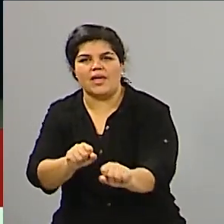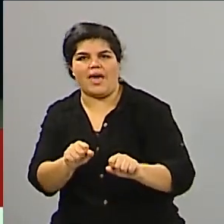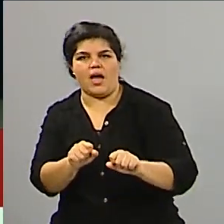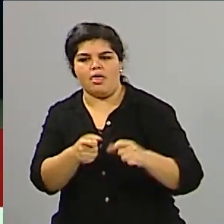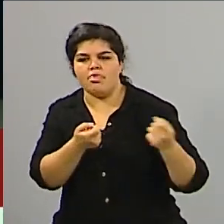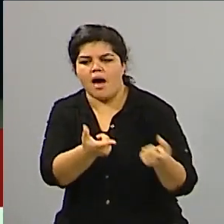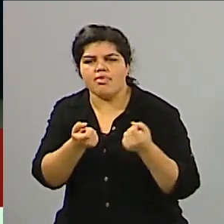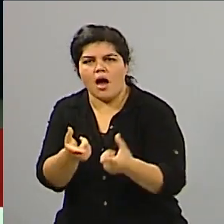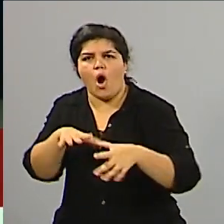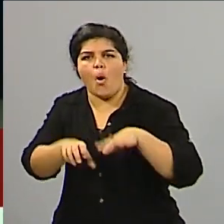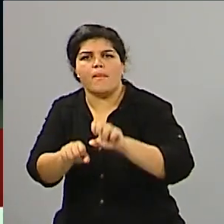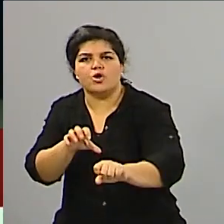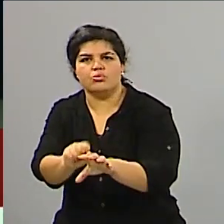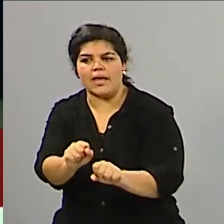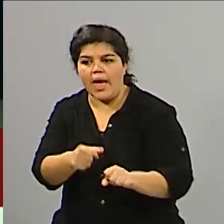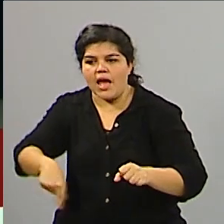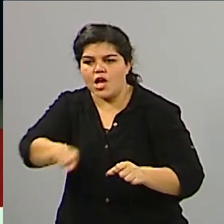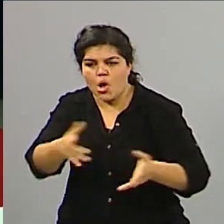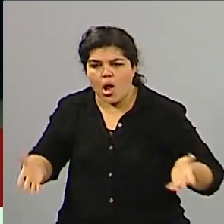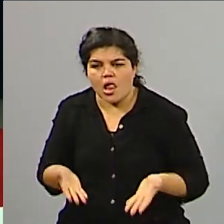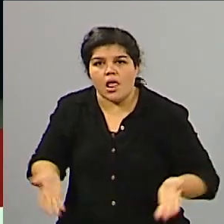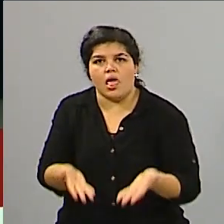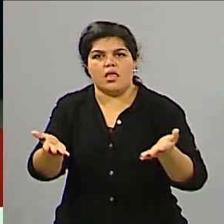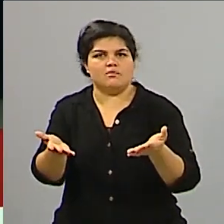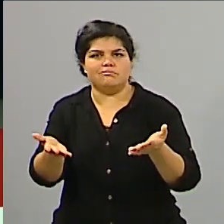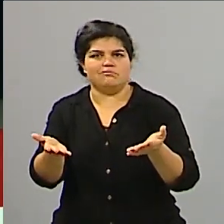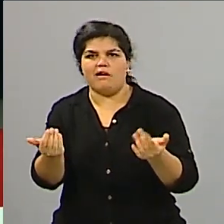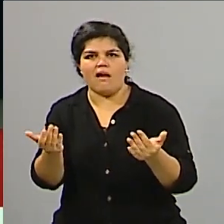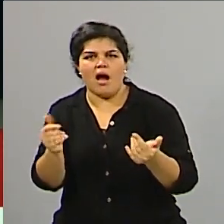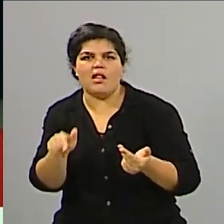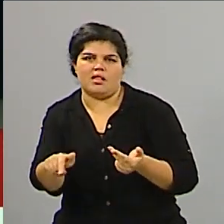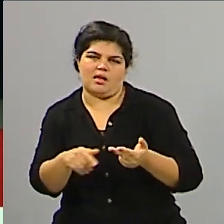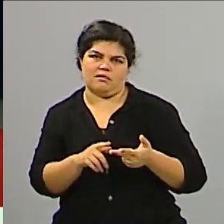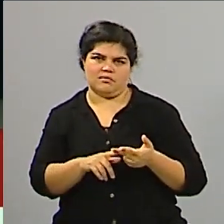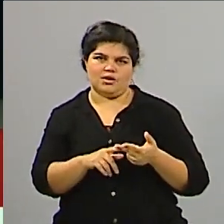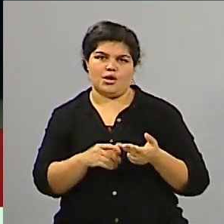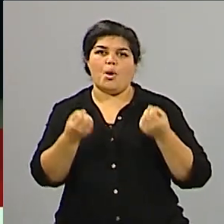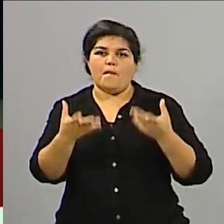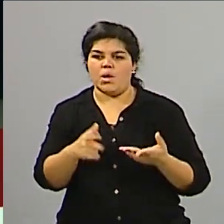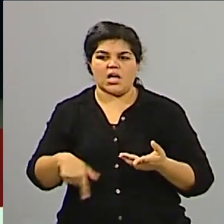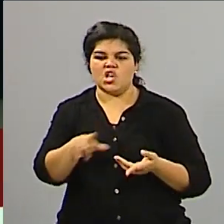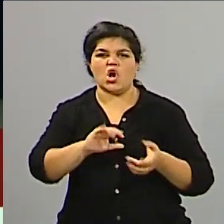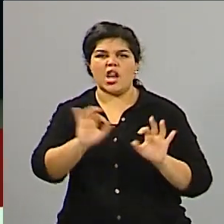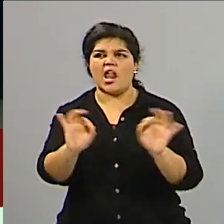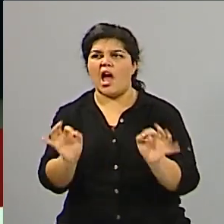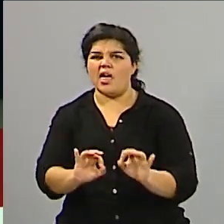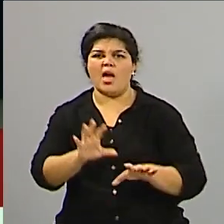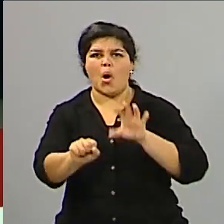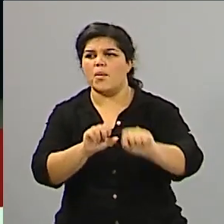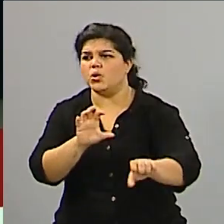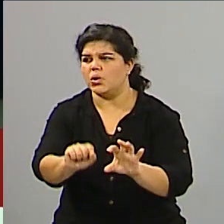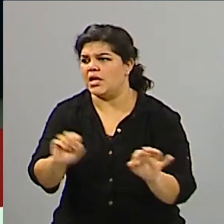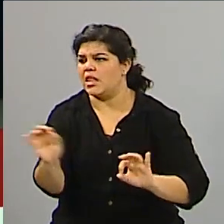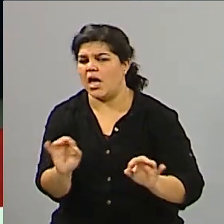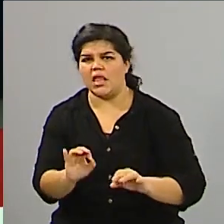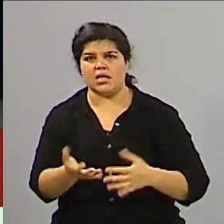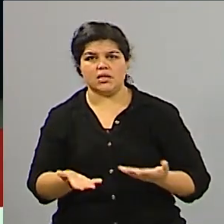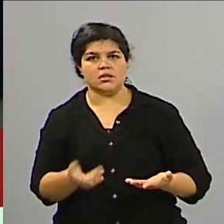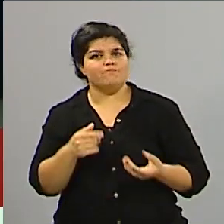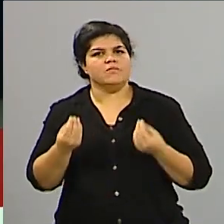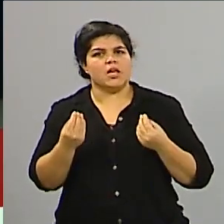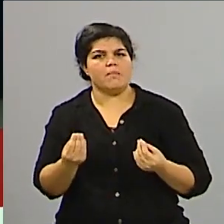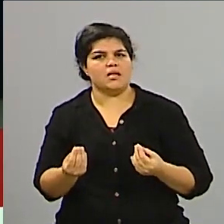permisión, ahora no se encuentra eso. Entonces, ¿qué hacen? Viajan, lo hablábamos ayer,